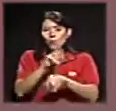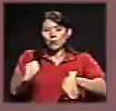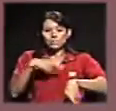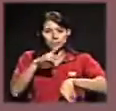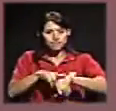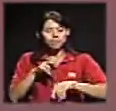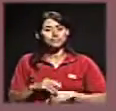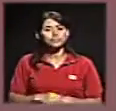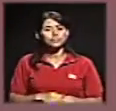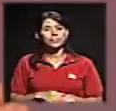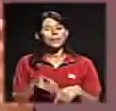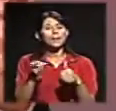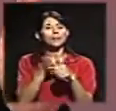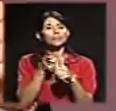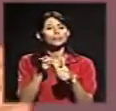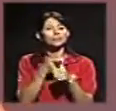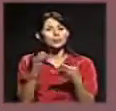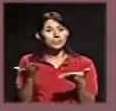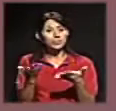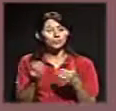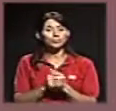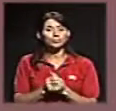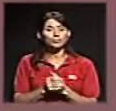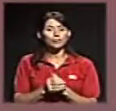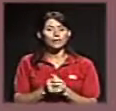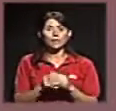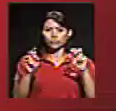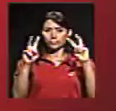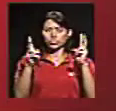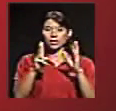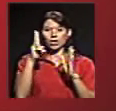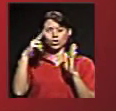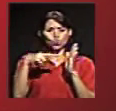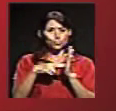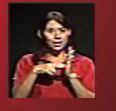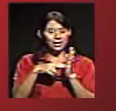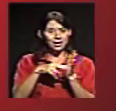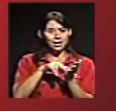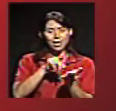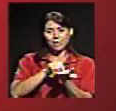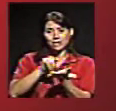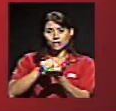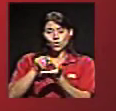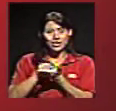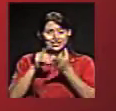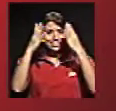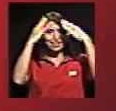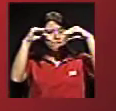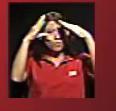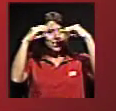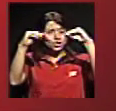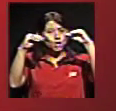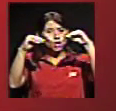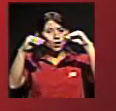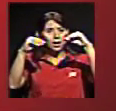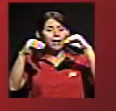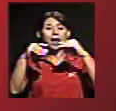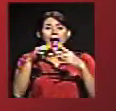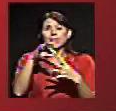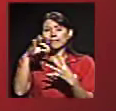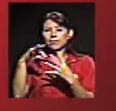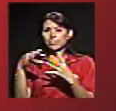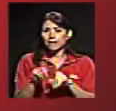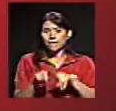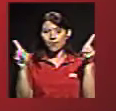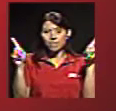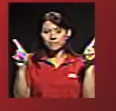lugar, 2.000 ediciones de información alternativa. El Semanario Universidad se prepara